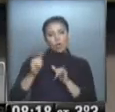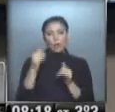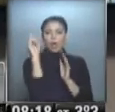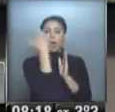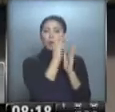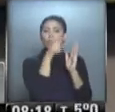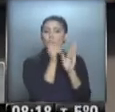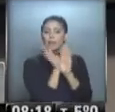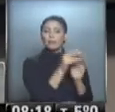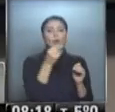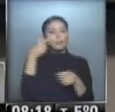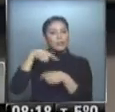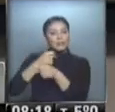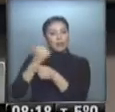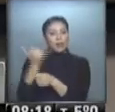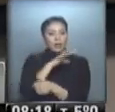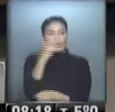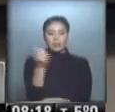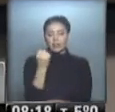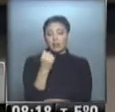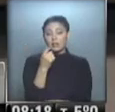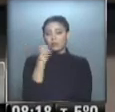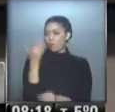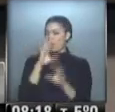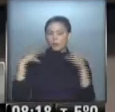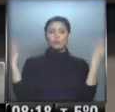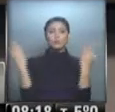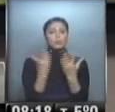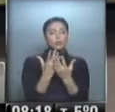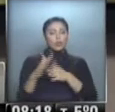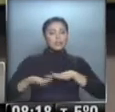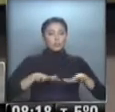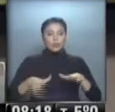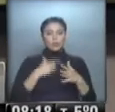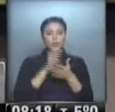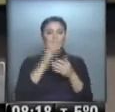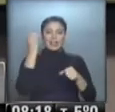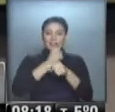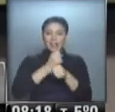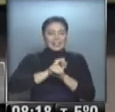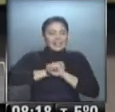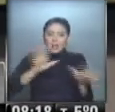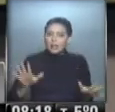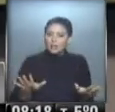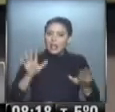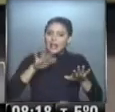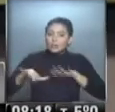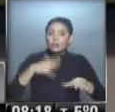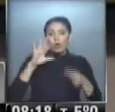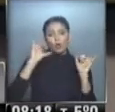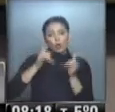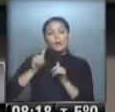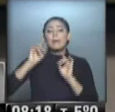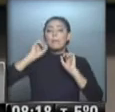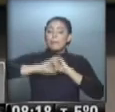programa porque se insertaron laboralmente. Cuando en el mundo entero la situación del empleo es crítica y la situación de los jóvenes